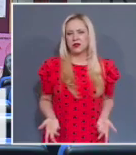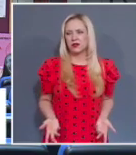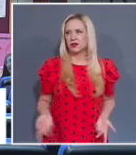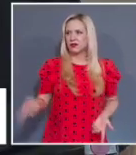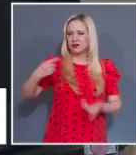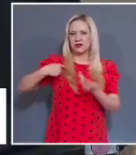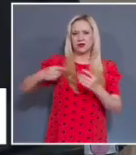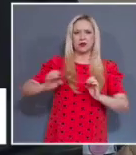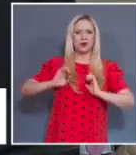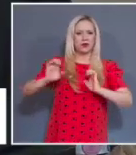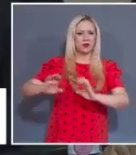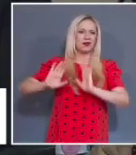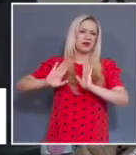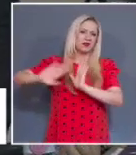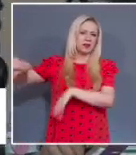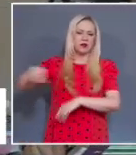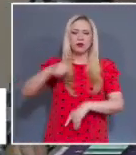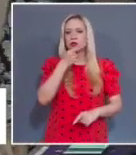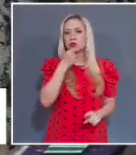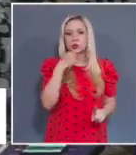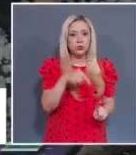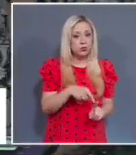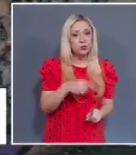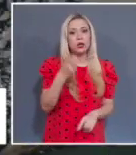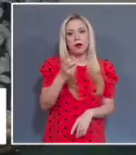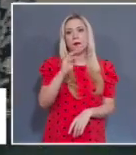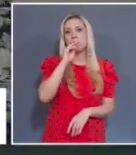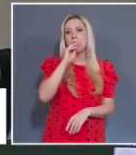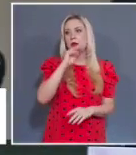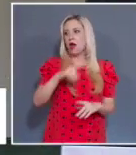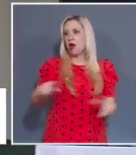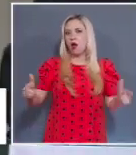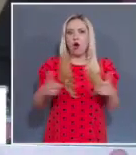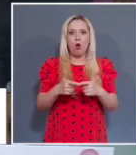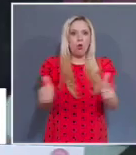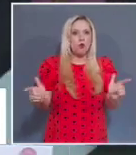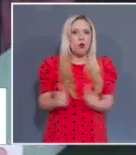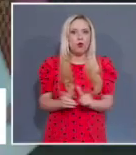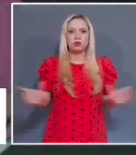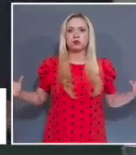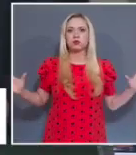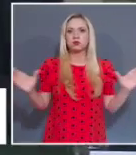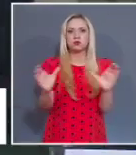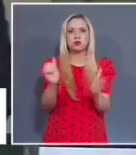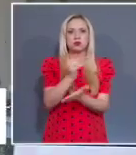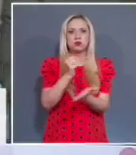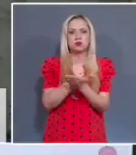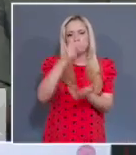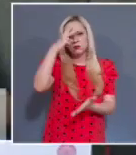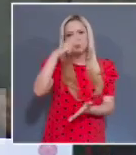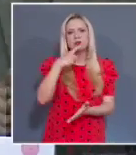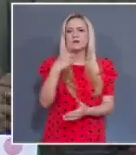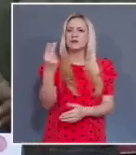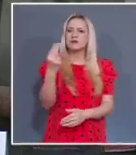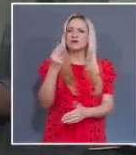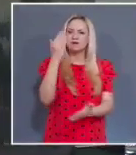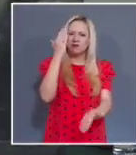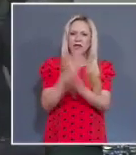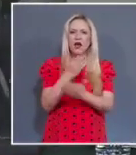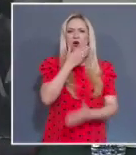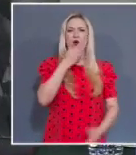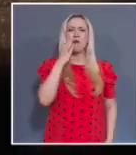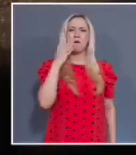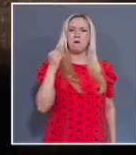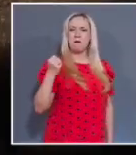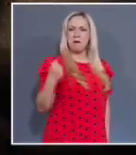Madres Protectoras y la Comisión de Atención a Víctimas de la Ciudad de México, señalaron que se debe combatir la cultura machista para evitar que